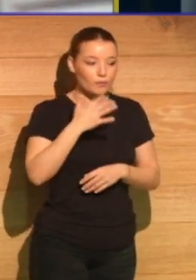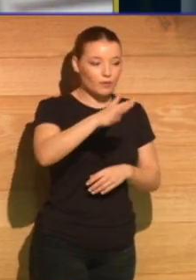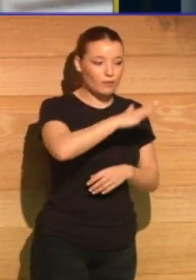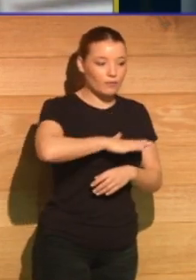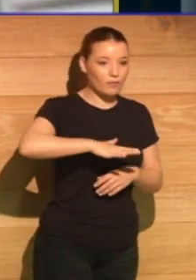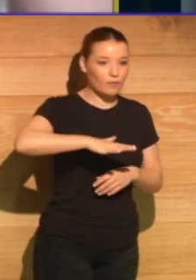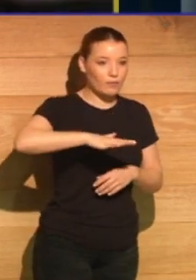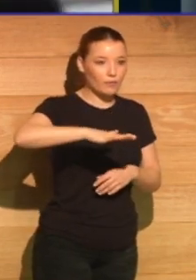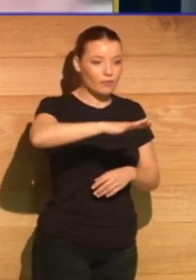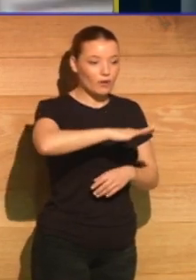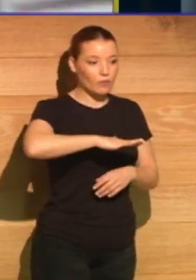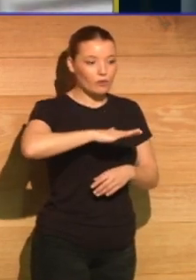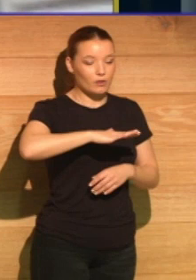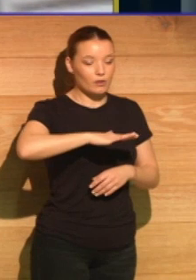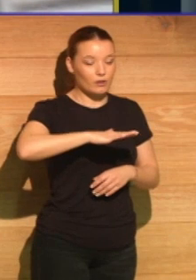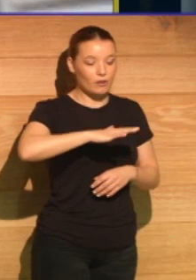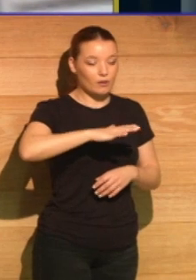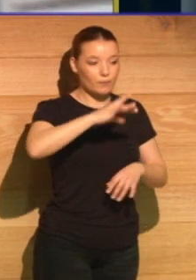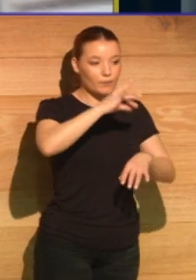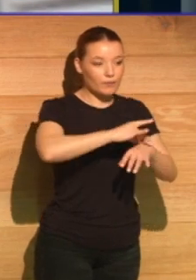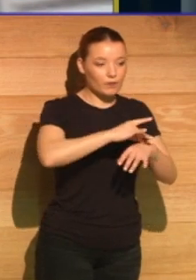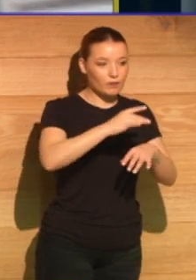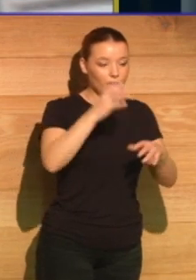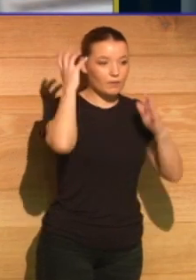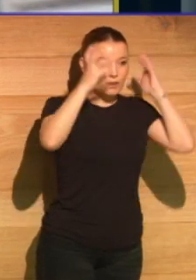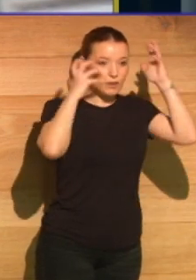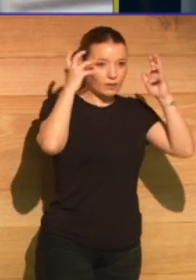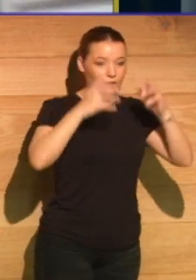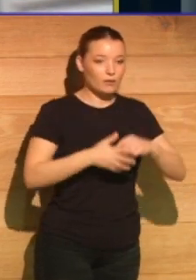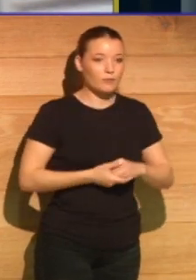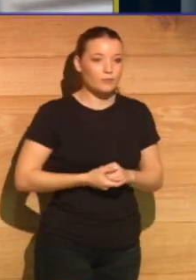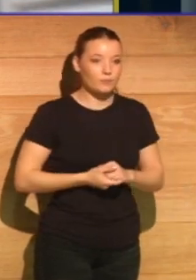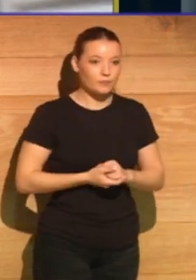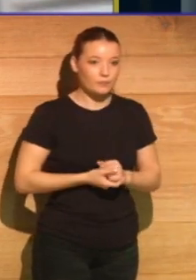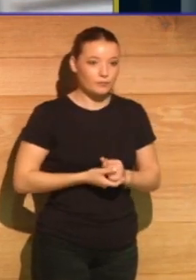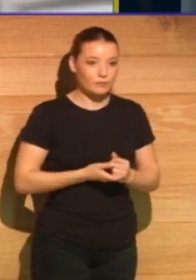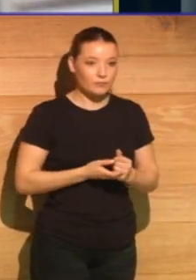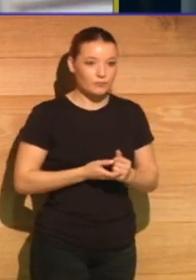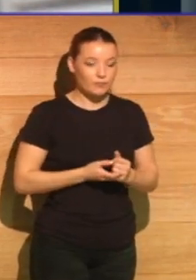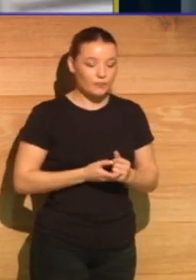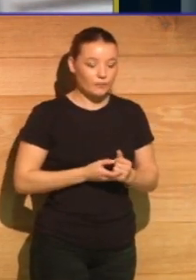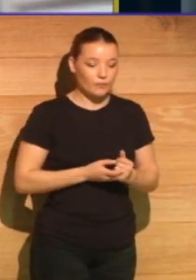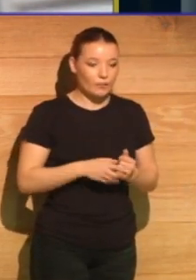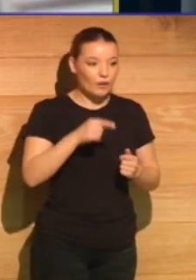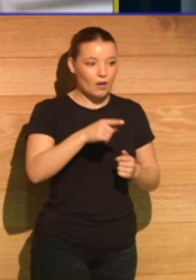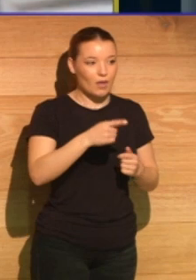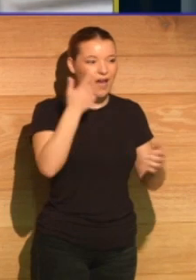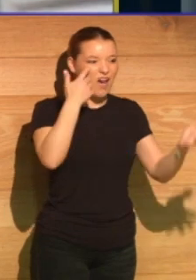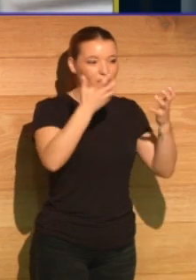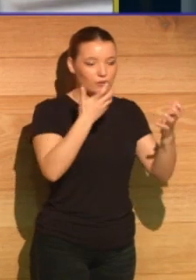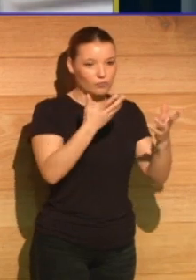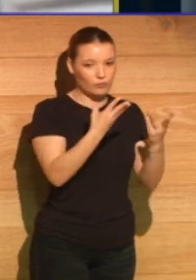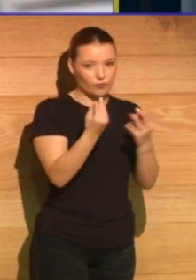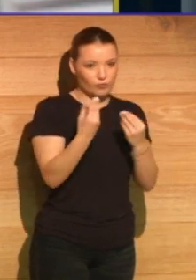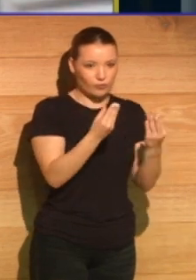en la Universidad de Córdoba, que es una facultad centenaria, la cantidad de artistas que han salido. O sea, tenemos ejemplos